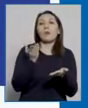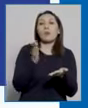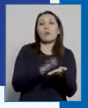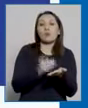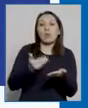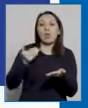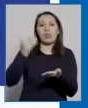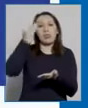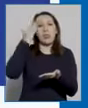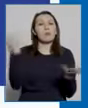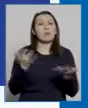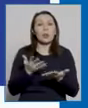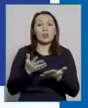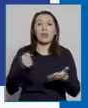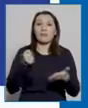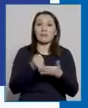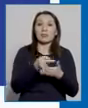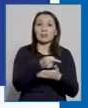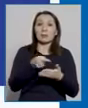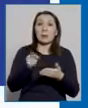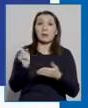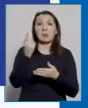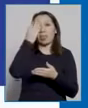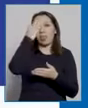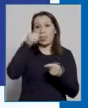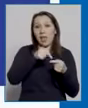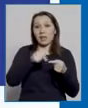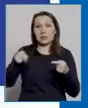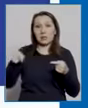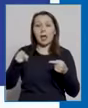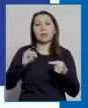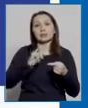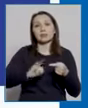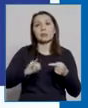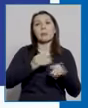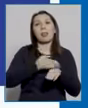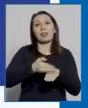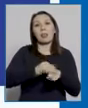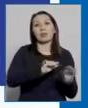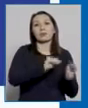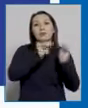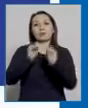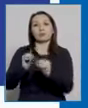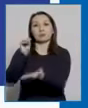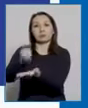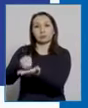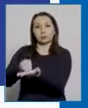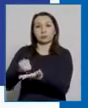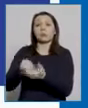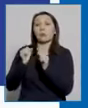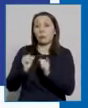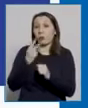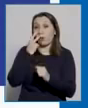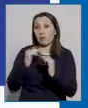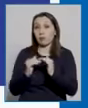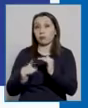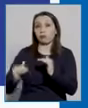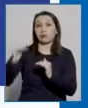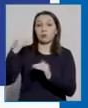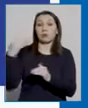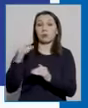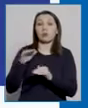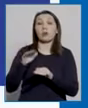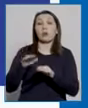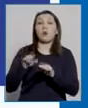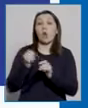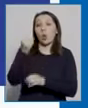anteriores, ya que estamos en los primeros días de la semana y por lo tanto podemos ver un aumento significativo de acuerdo a los